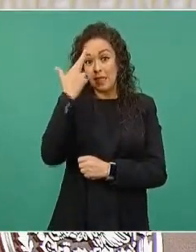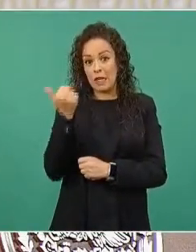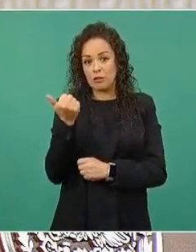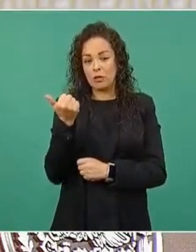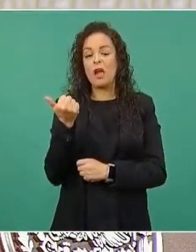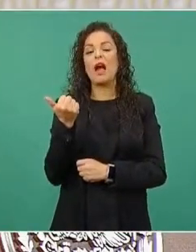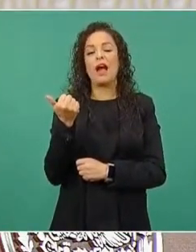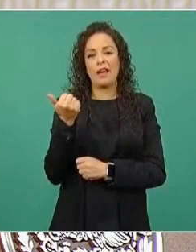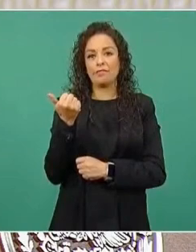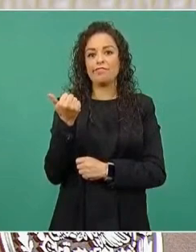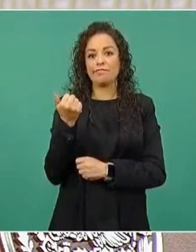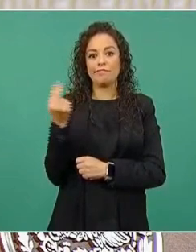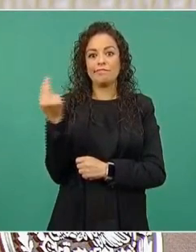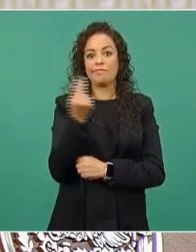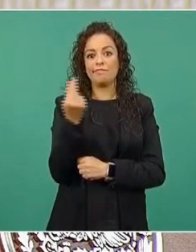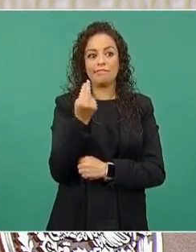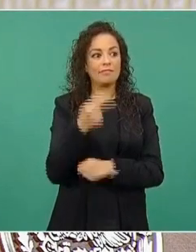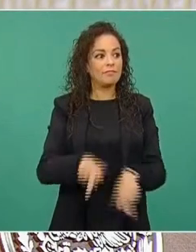refinerías.